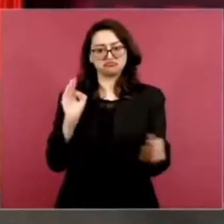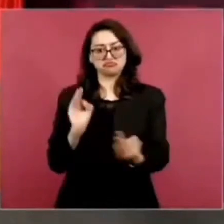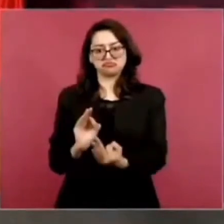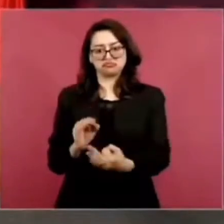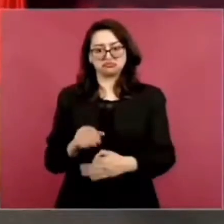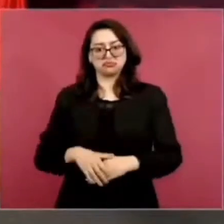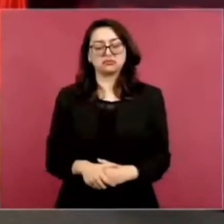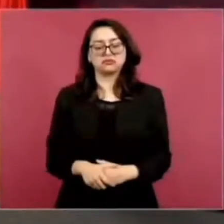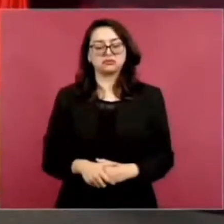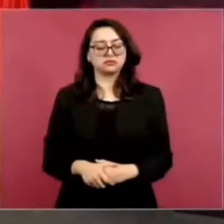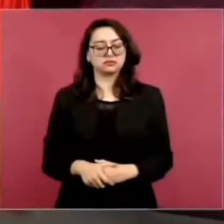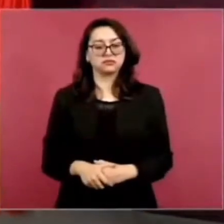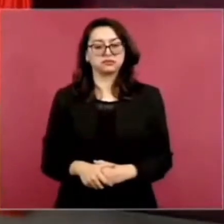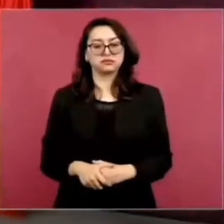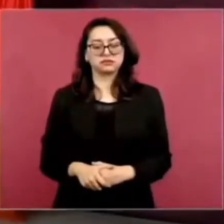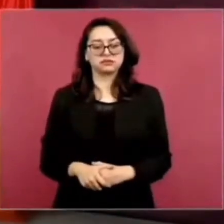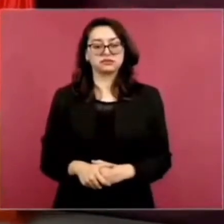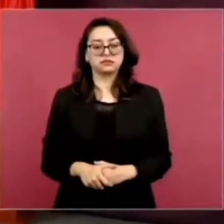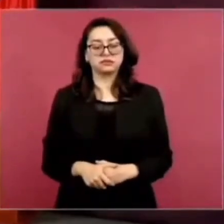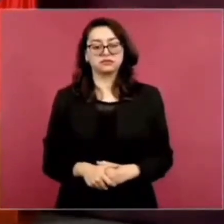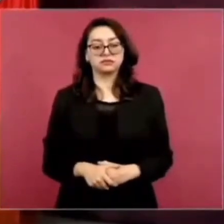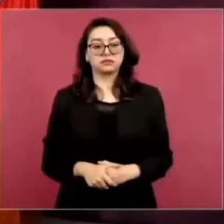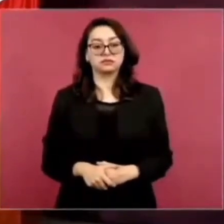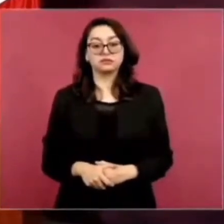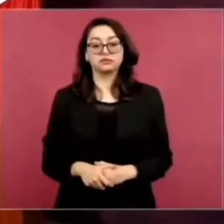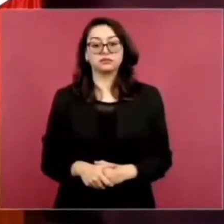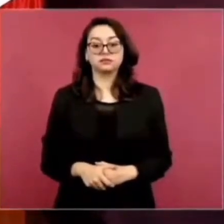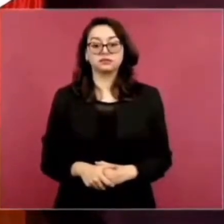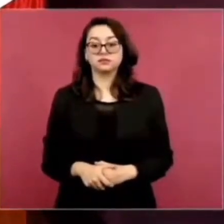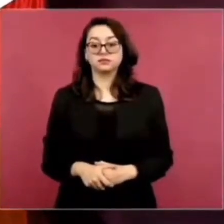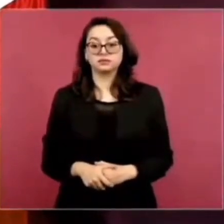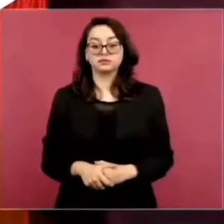de eso va a depender mucho. Son elecciones